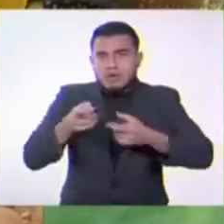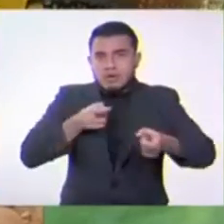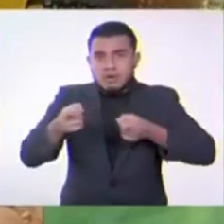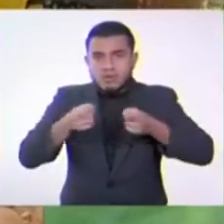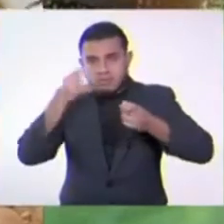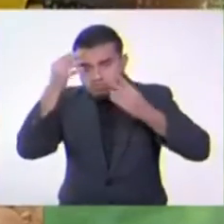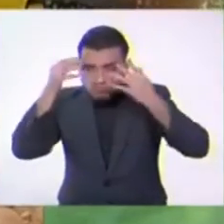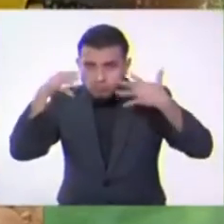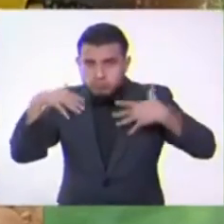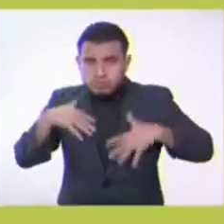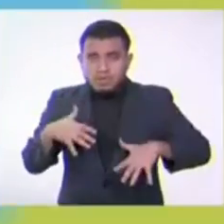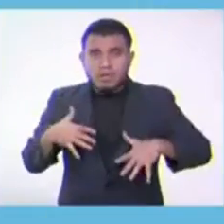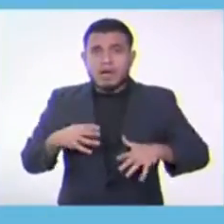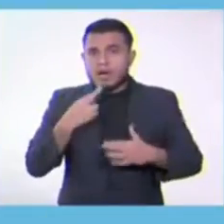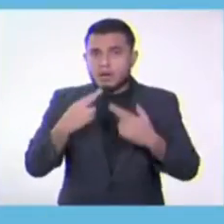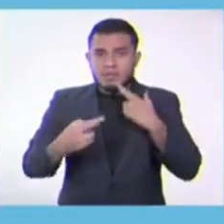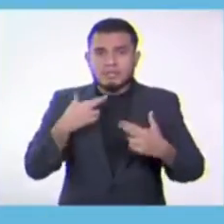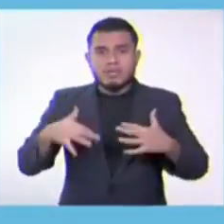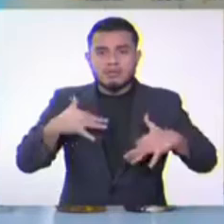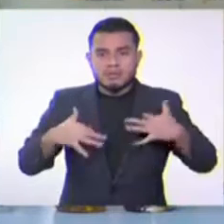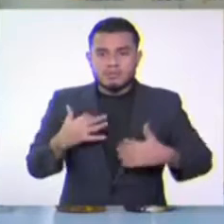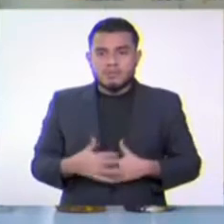estímulos.